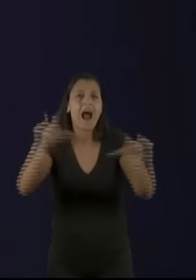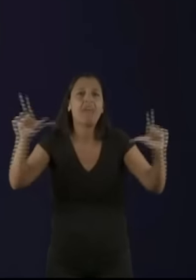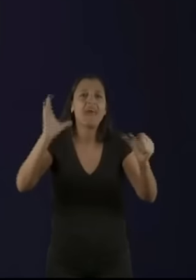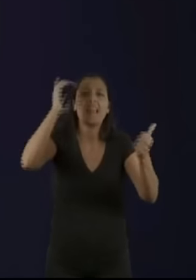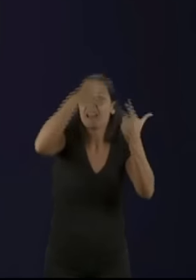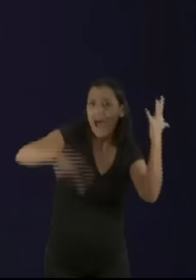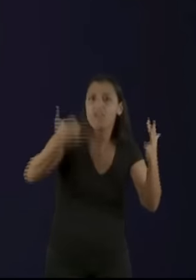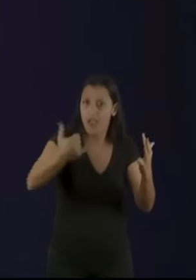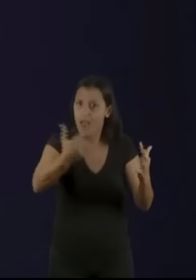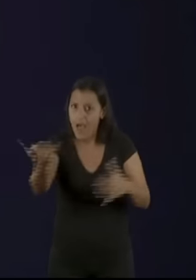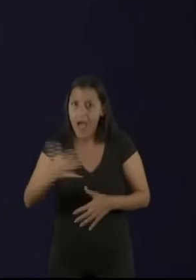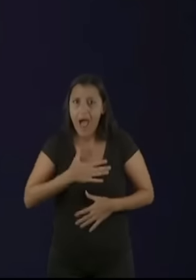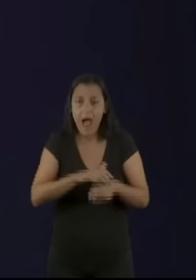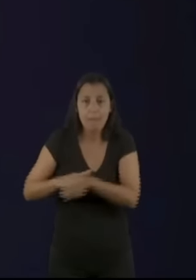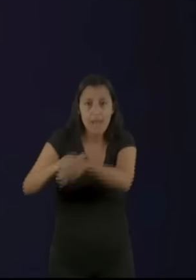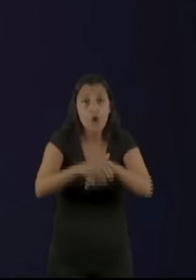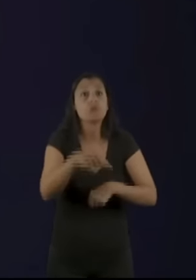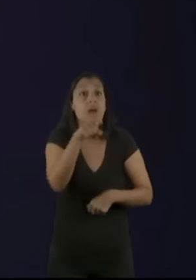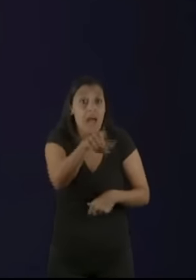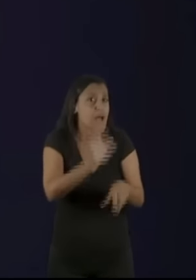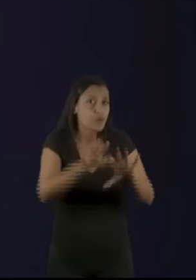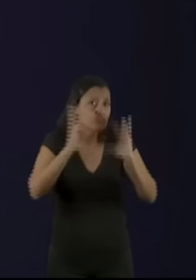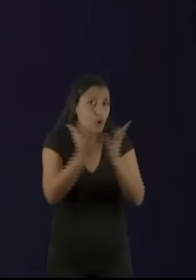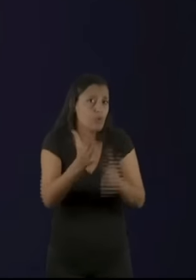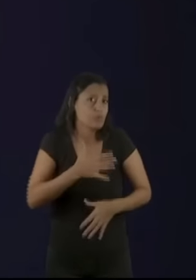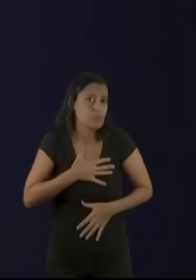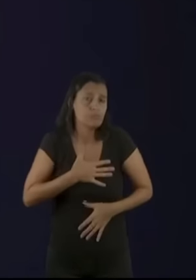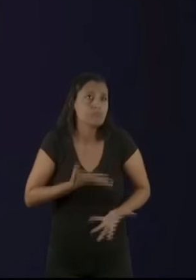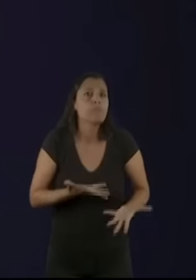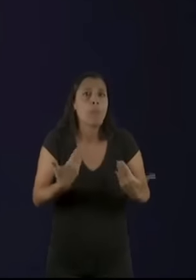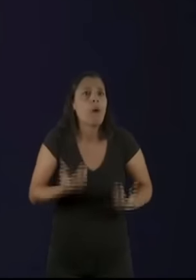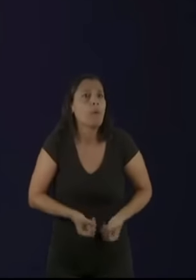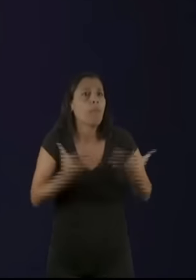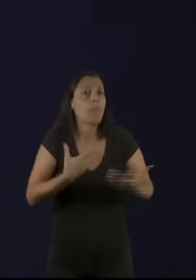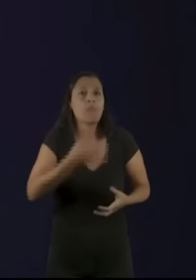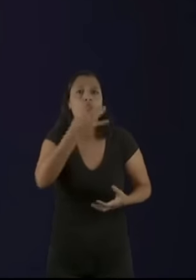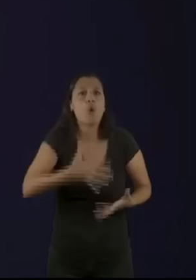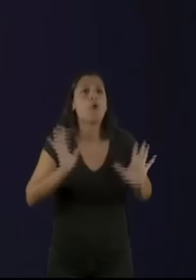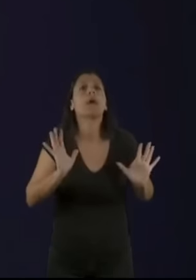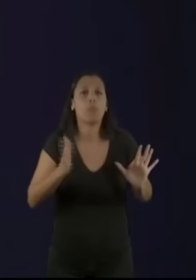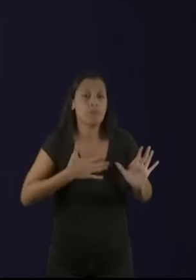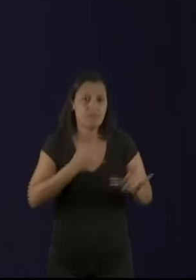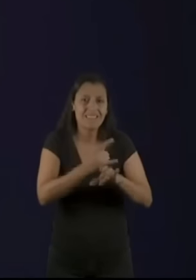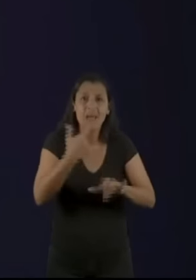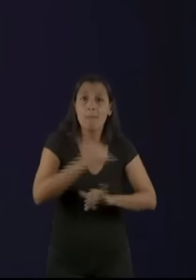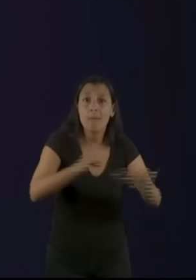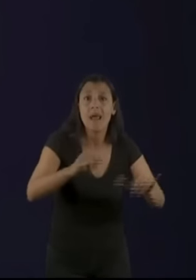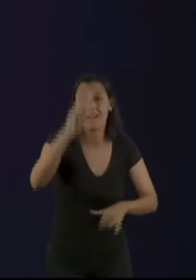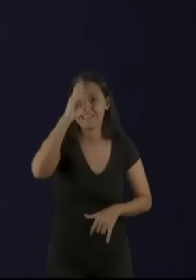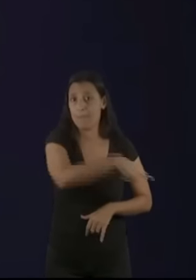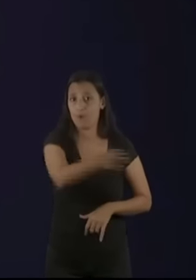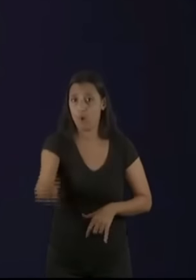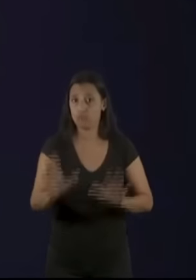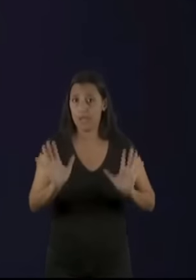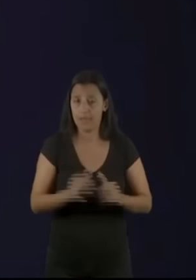comunicación es mi aval para decir absolutamente lo que se me ocurra porque siempre va a ser con respeto con respeto hacia ustedes